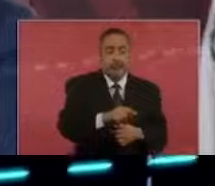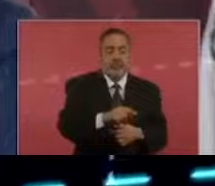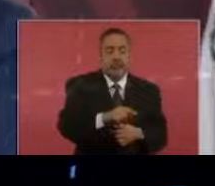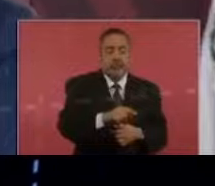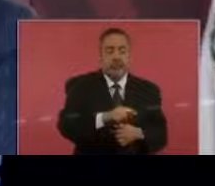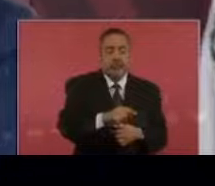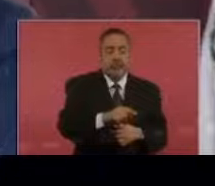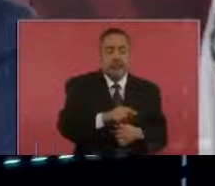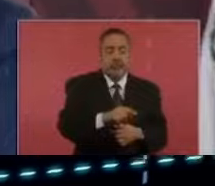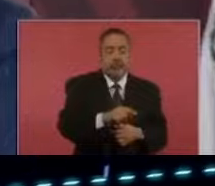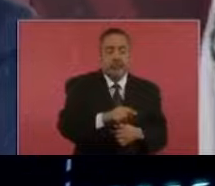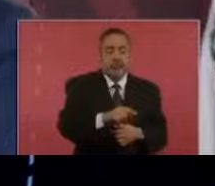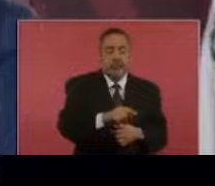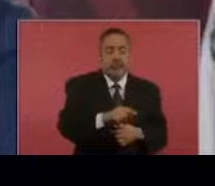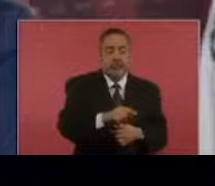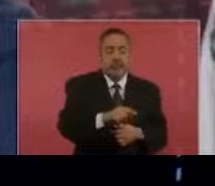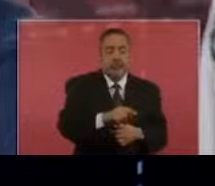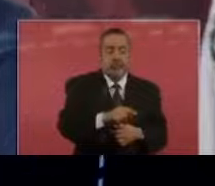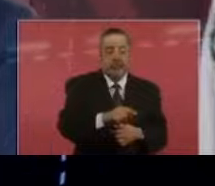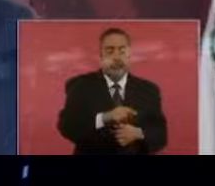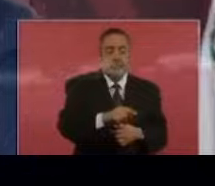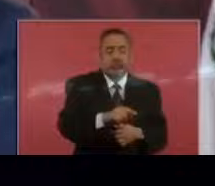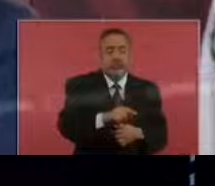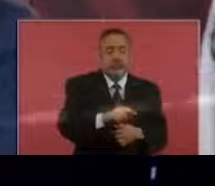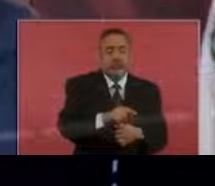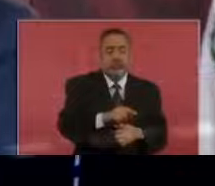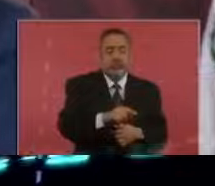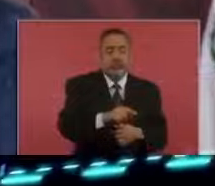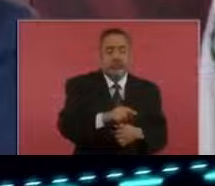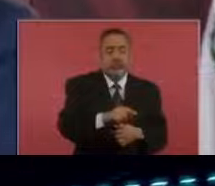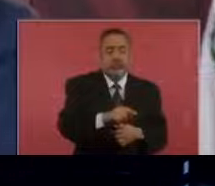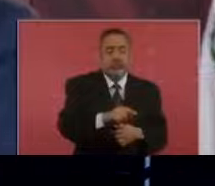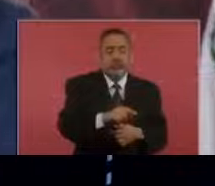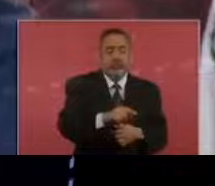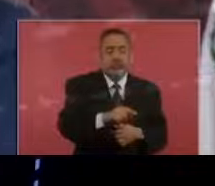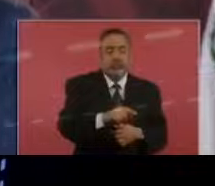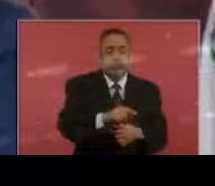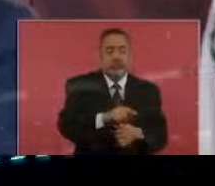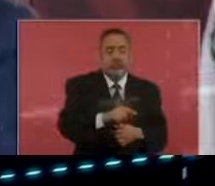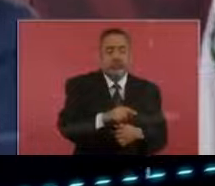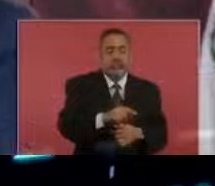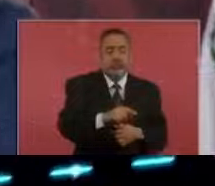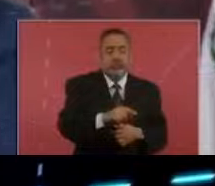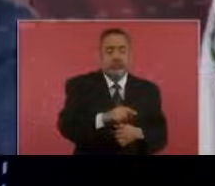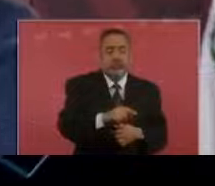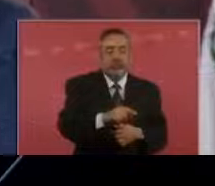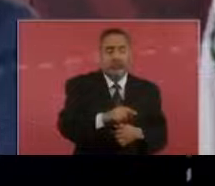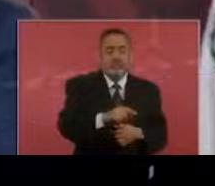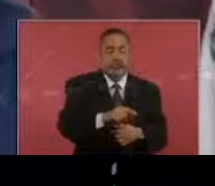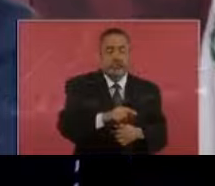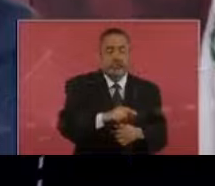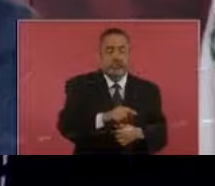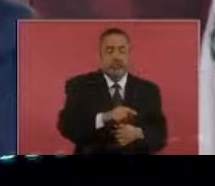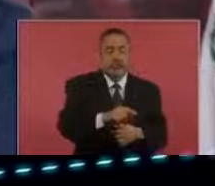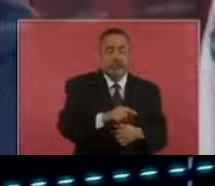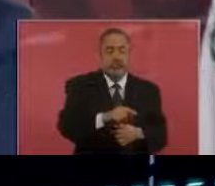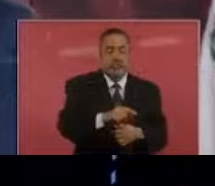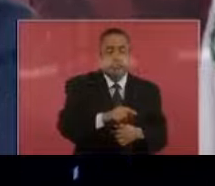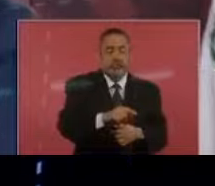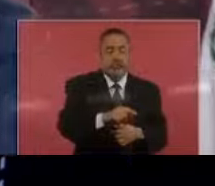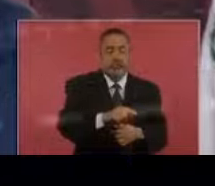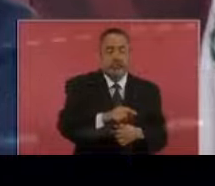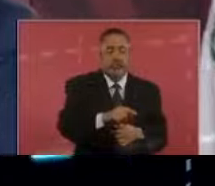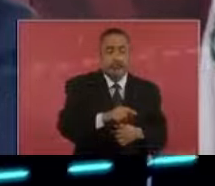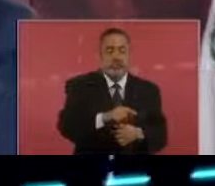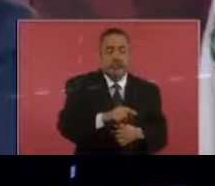revisar así Google le ponen conectando bienestar.com.mx o van a la fanpage de Facebook y pueden revisar el último artículo donde les